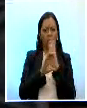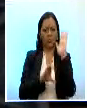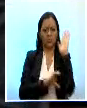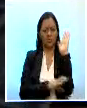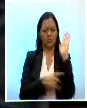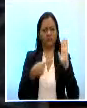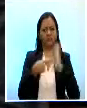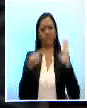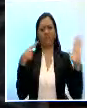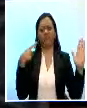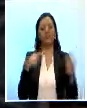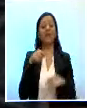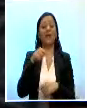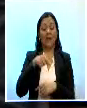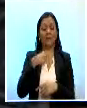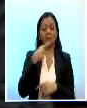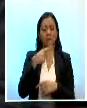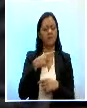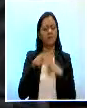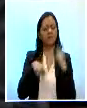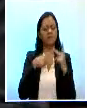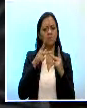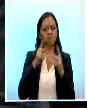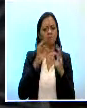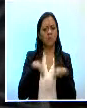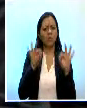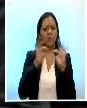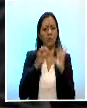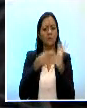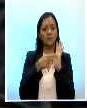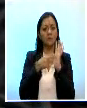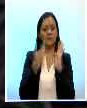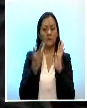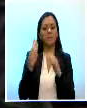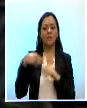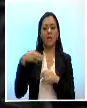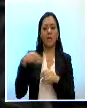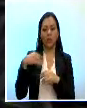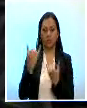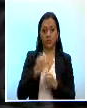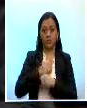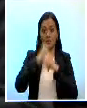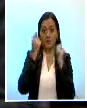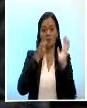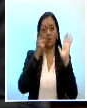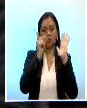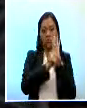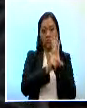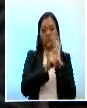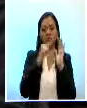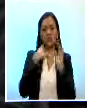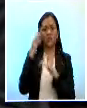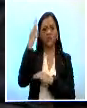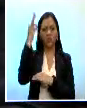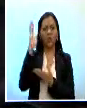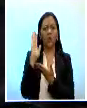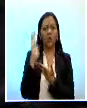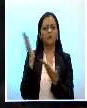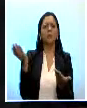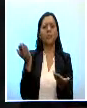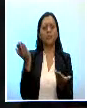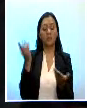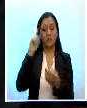cuerpo normativo. El punto neurálgico de la querella presentada este miércoles ante la Corte Constitucional es el futuro del IES y el aporte